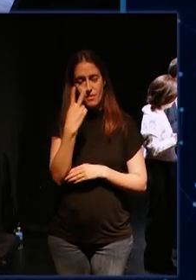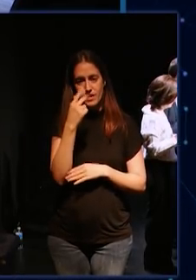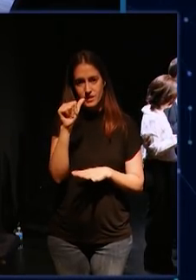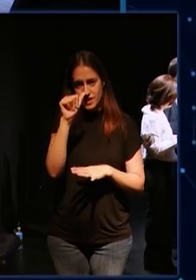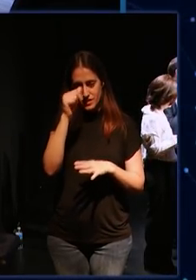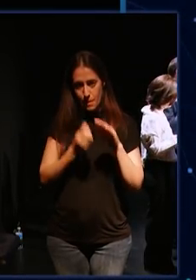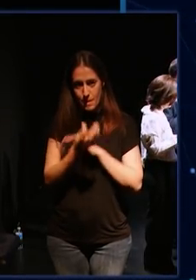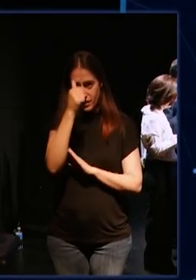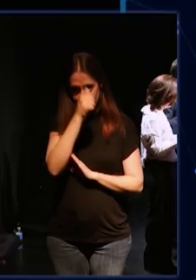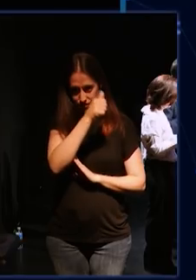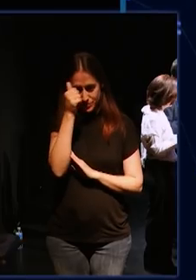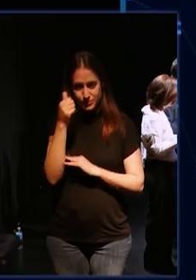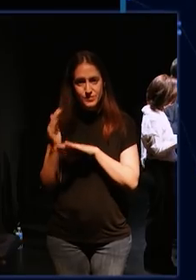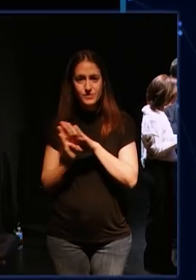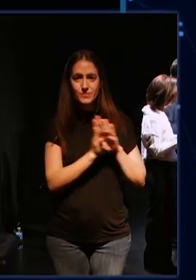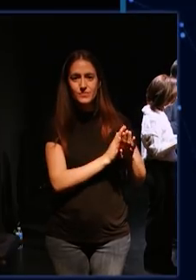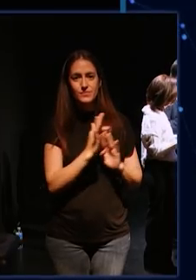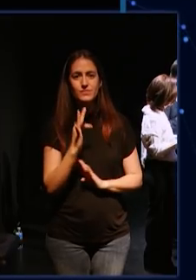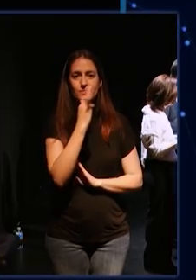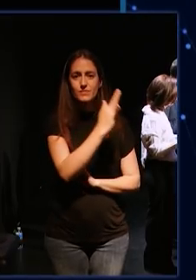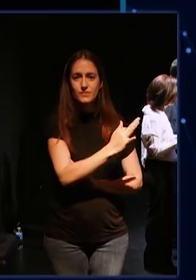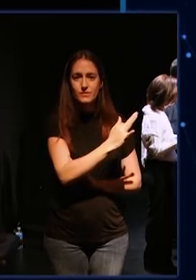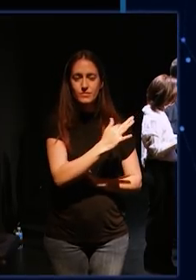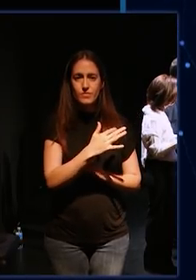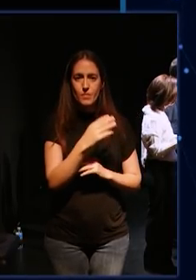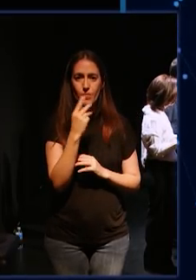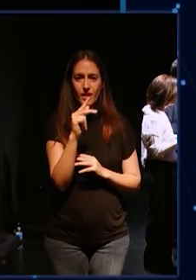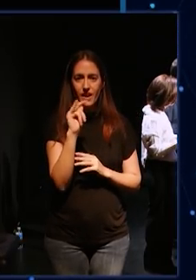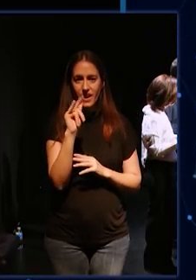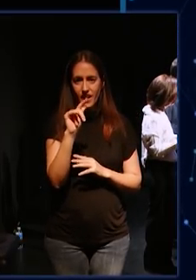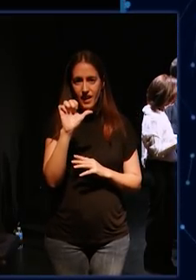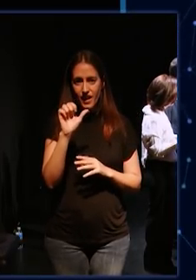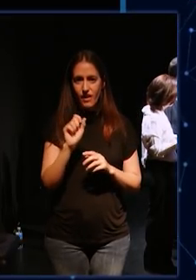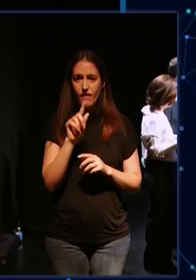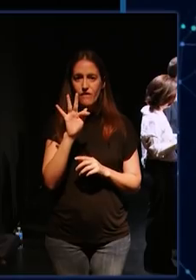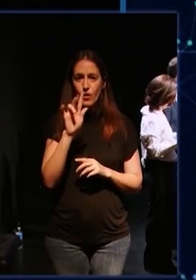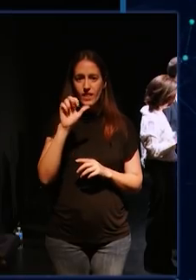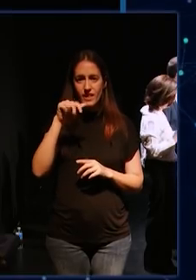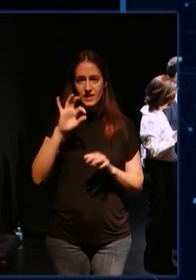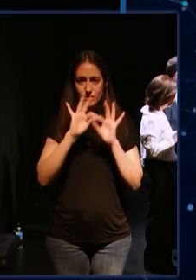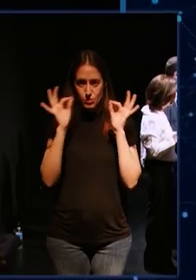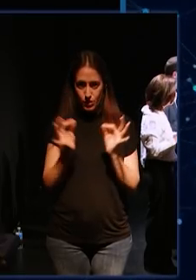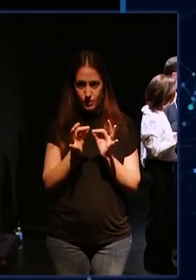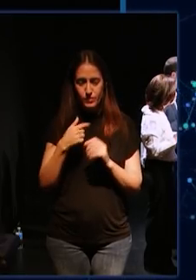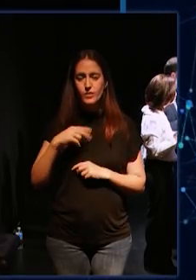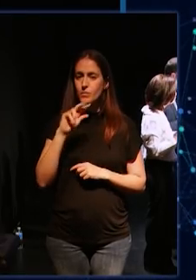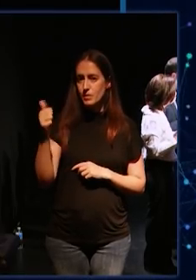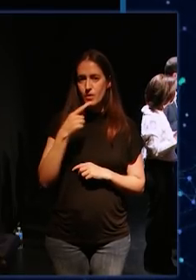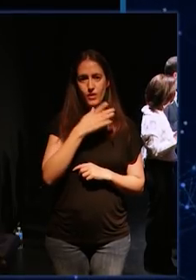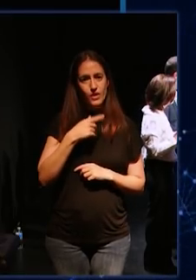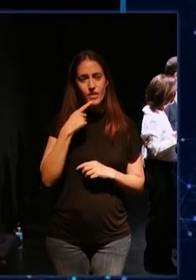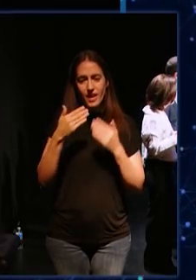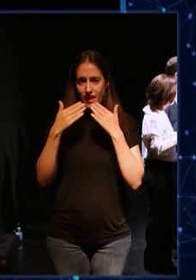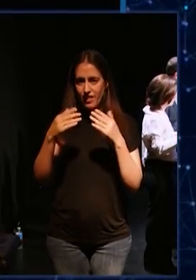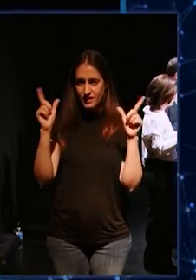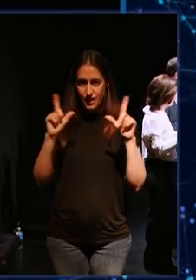per adreçar-se al públic i als espectadors que ens estan veient per Quique Fuentes d'En Comú Podem. Primero quiero agradecer el trabajo de Televisión Cardedeu